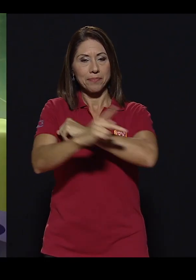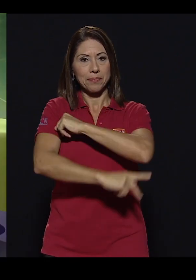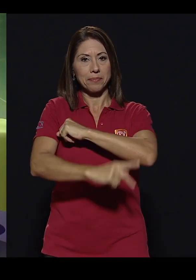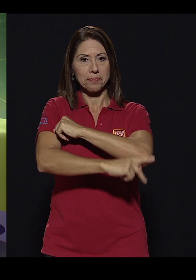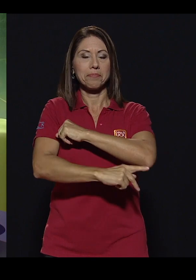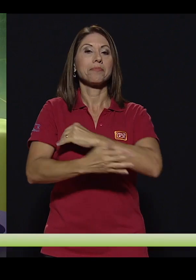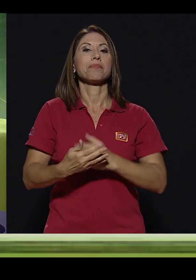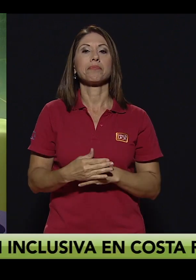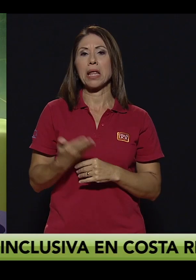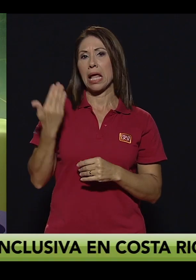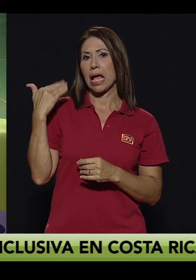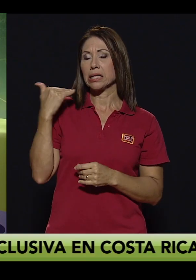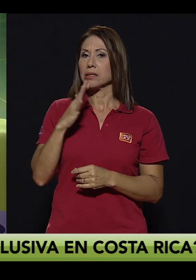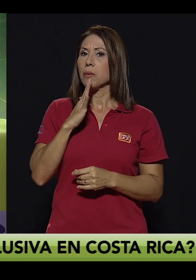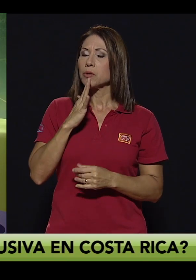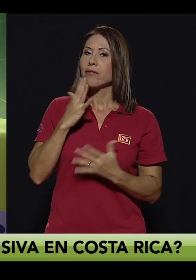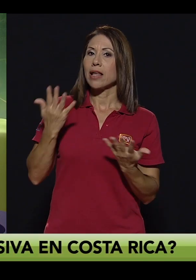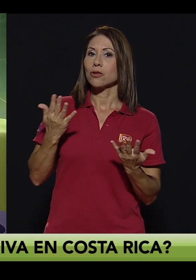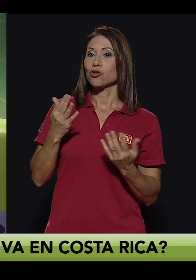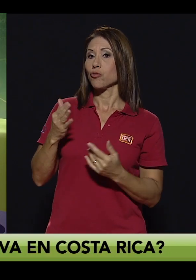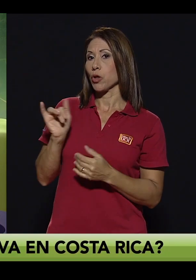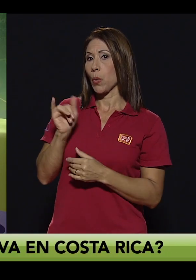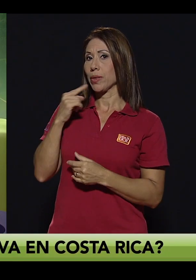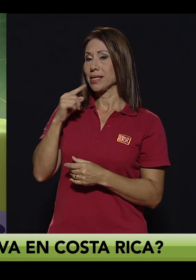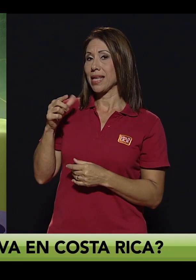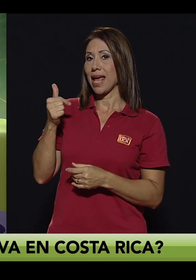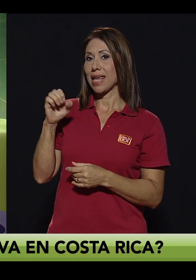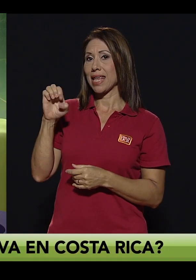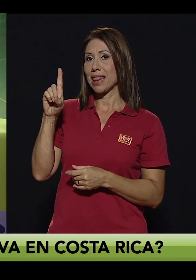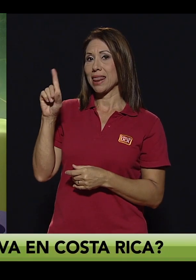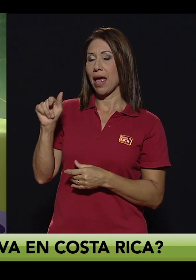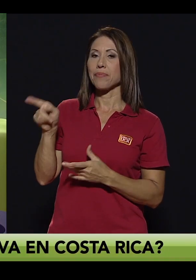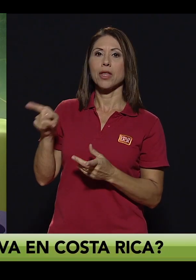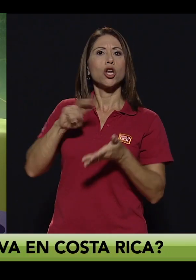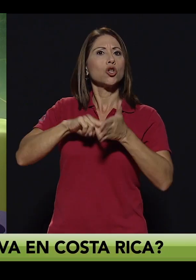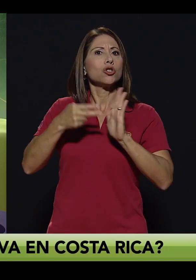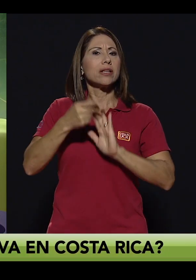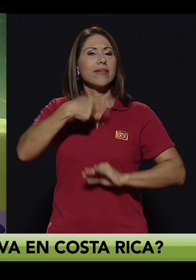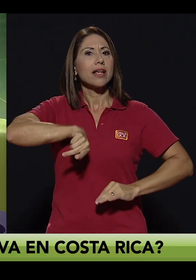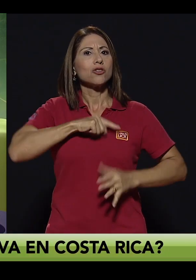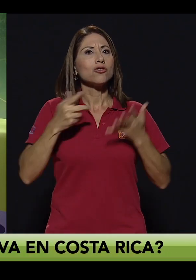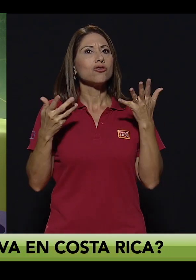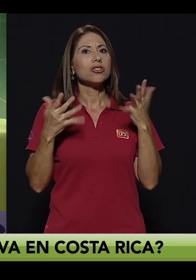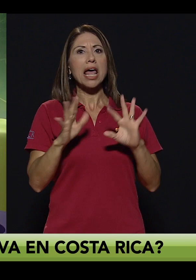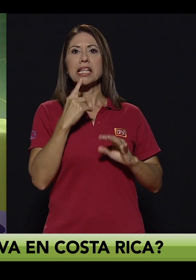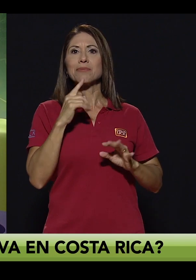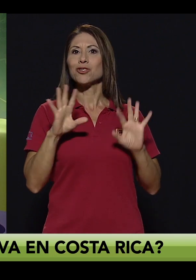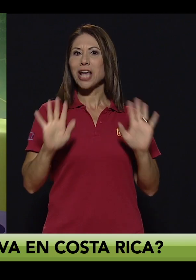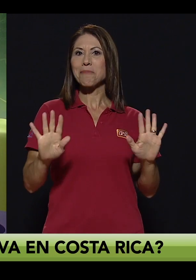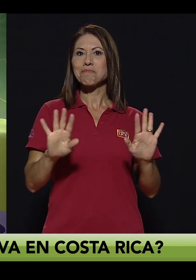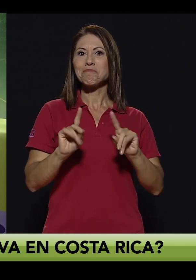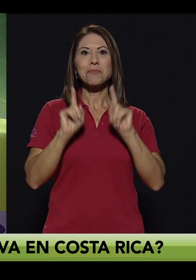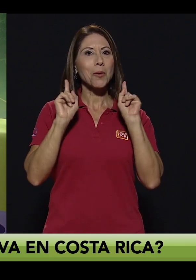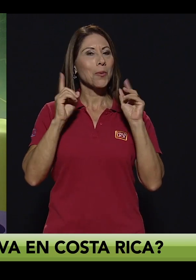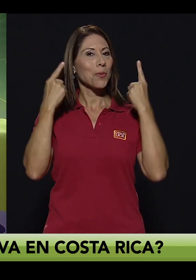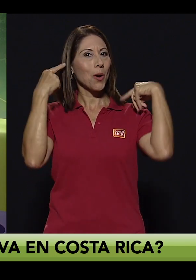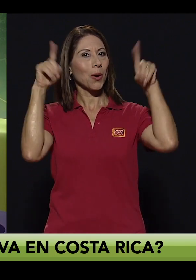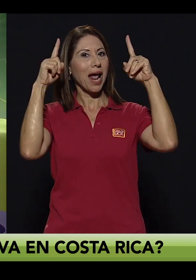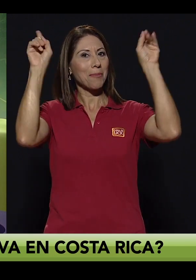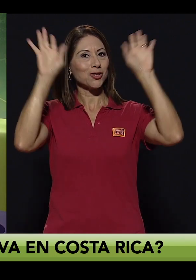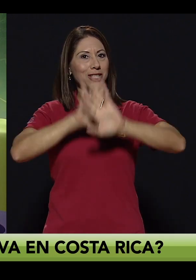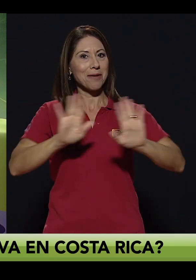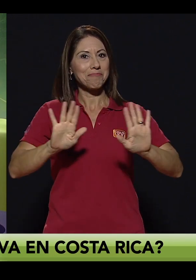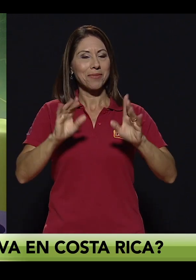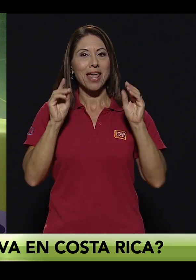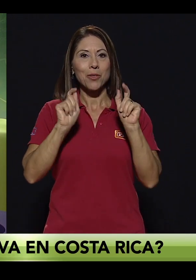del país veníamos conversando en legisla de lo mencionaba no es que vamos a llegar un punto en que ya logramos la educación inclusiva